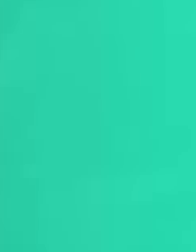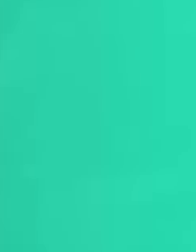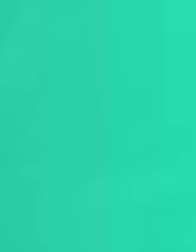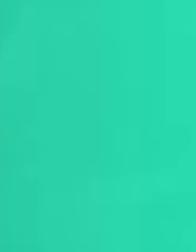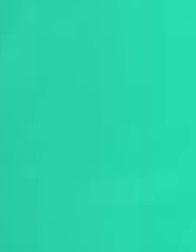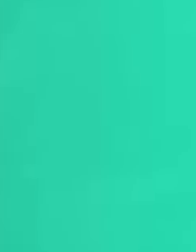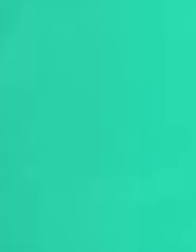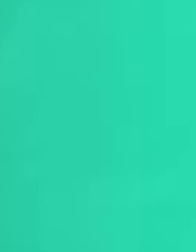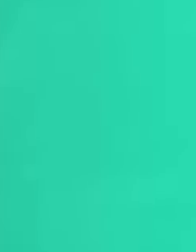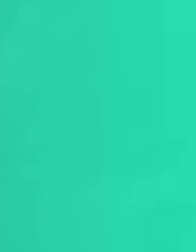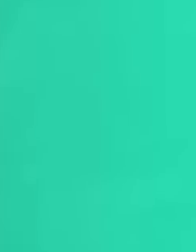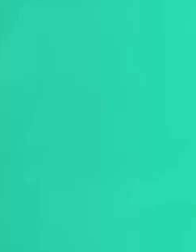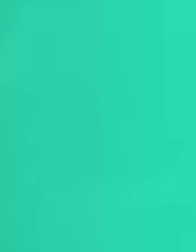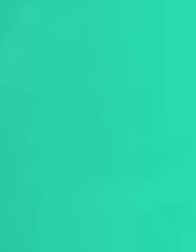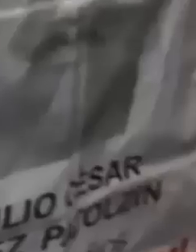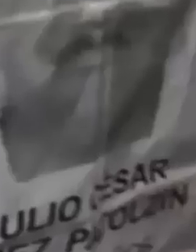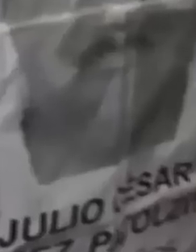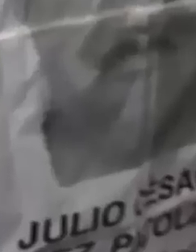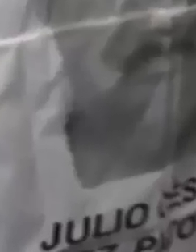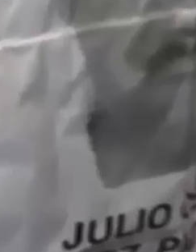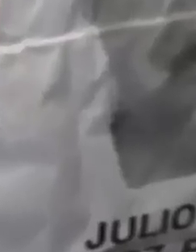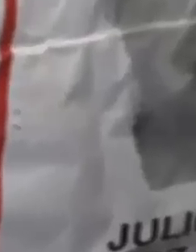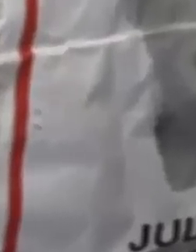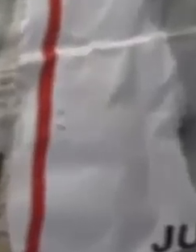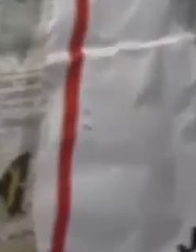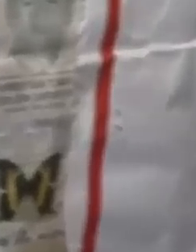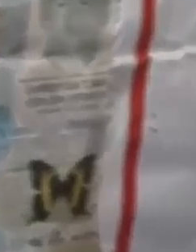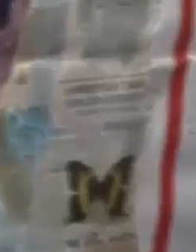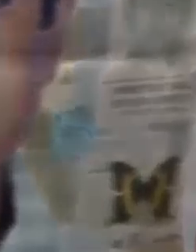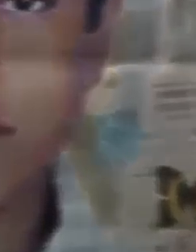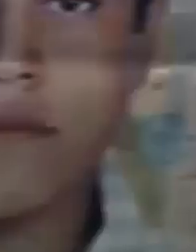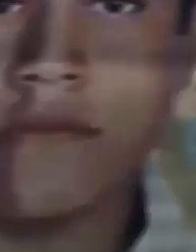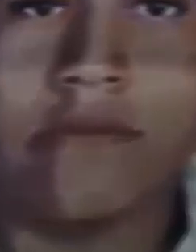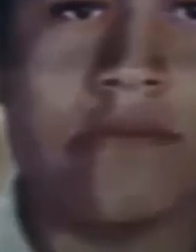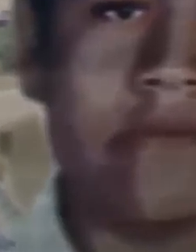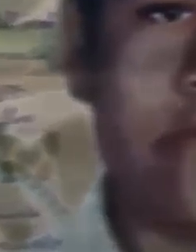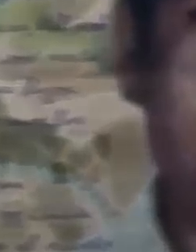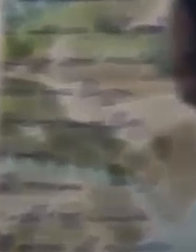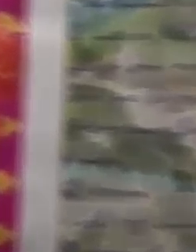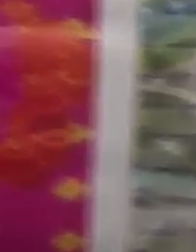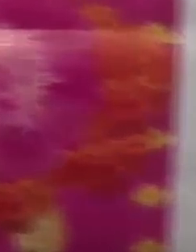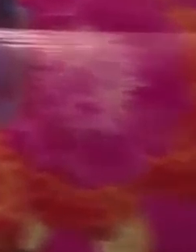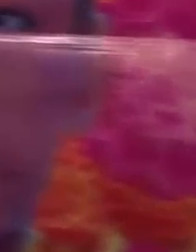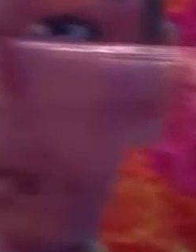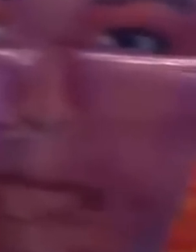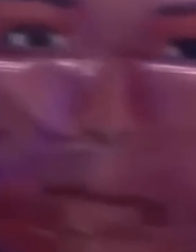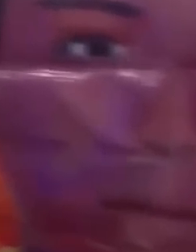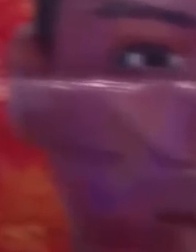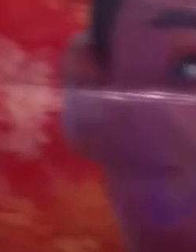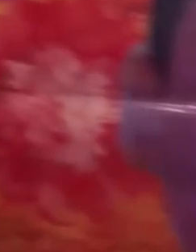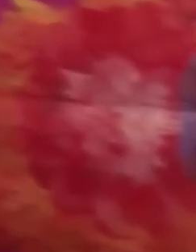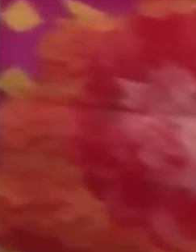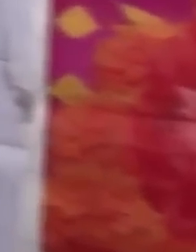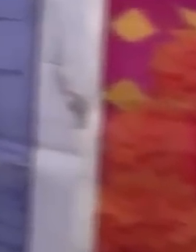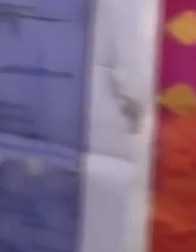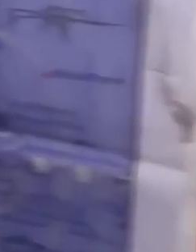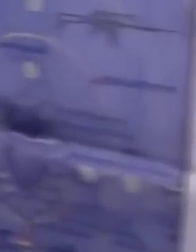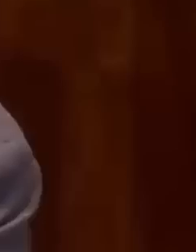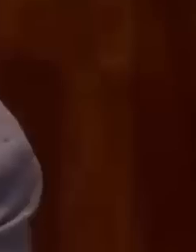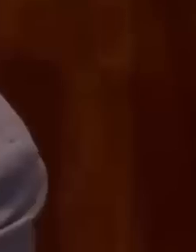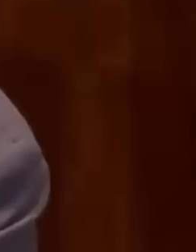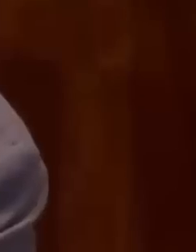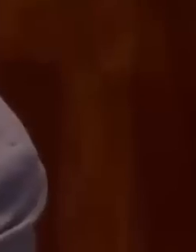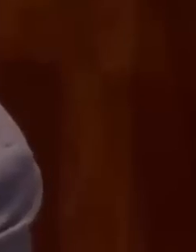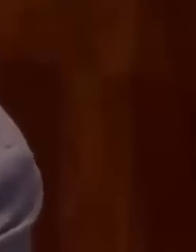Para el GIEI se hace imposible continuar su trabajo y por esta razón, en esta ocasión, consideramos que si no cambio, las cosas no cambian como no han